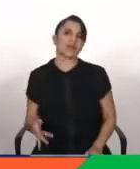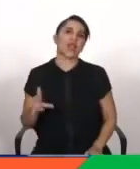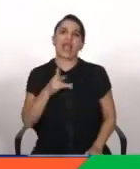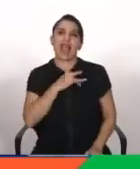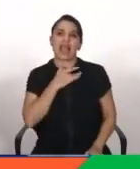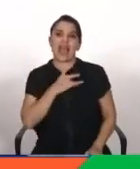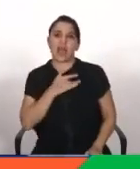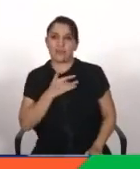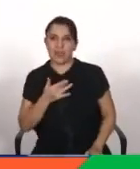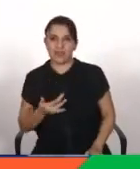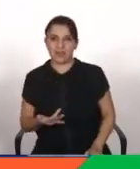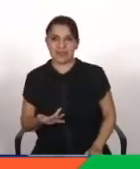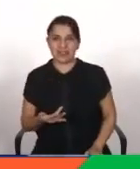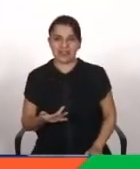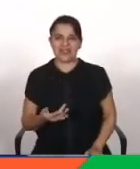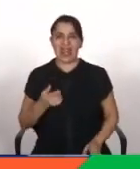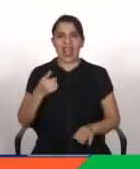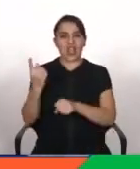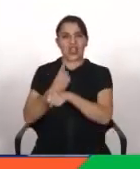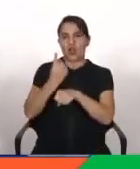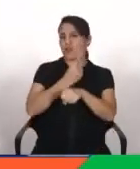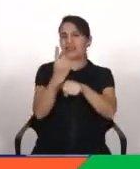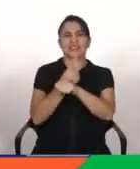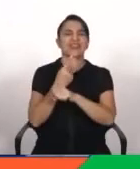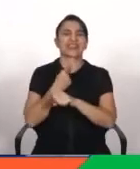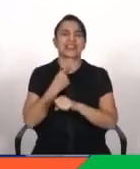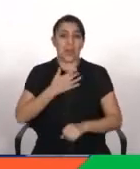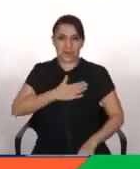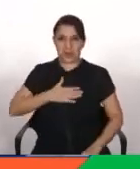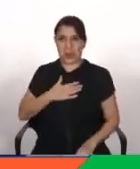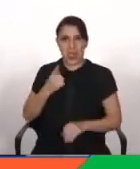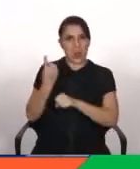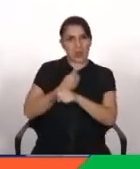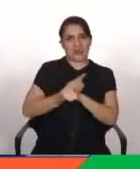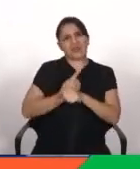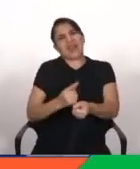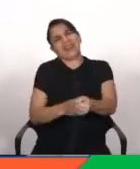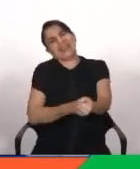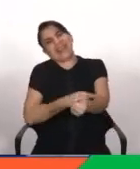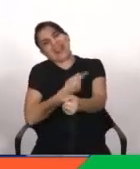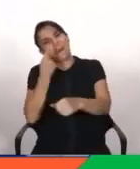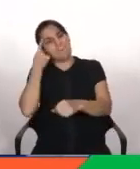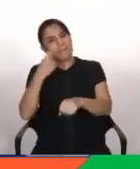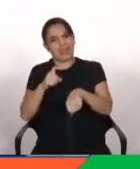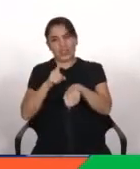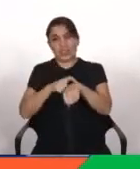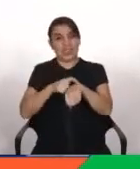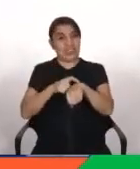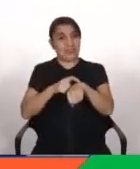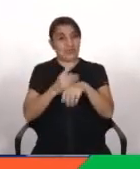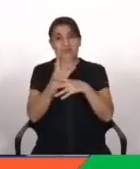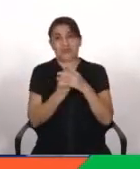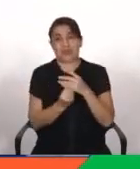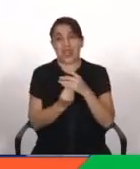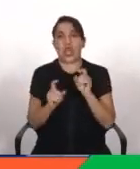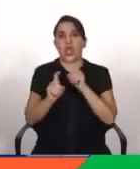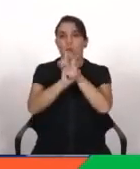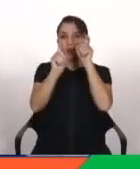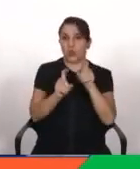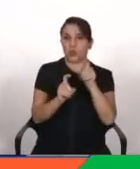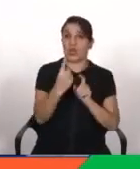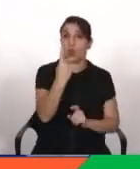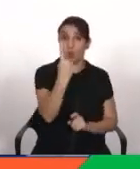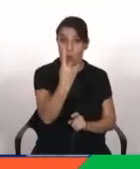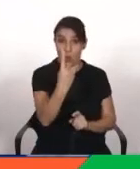Lamentablemente es una conversación interesantísima, me gustaría estar hablando todo el rato, pero se nos ha ido mucho el tiempo, entonces voy a alcanzar a hacer solamente una pregunta del